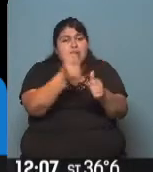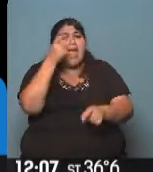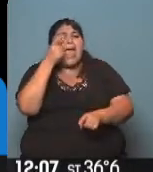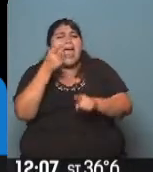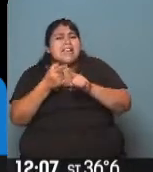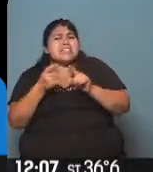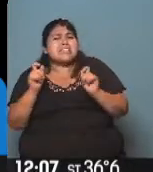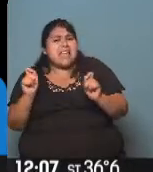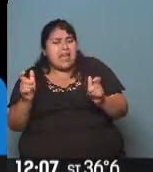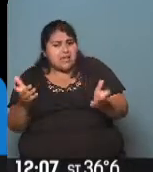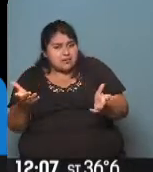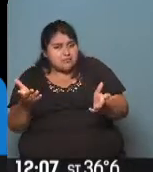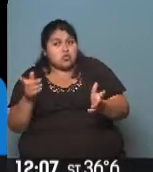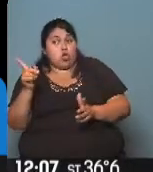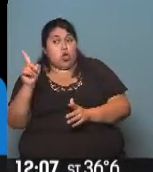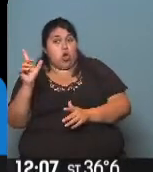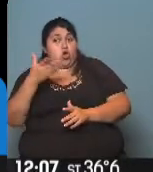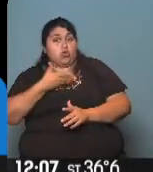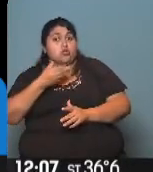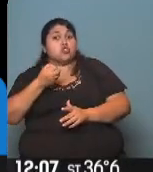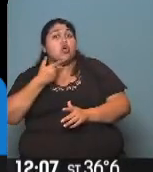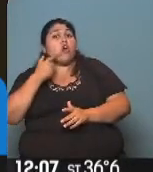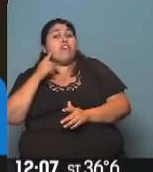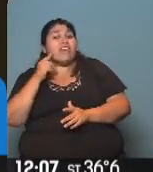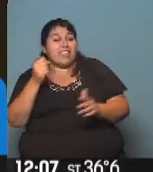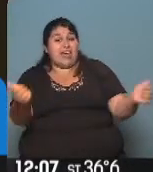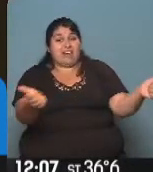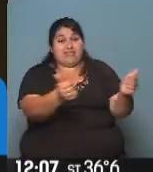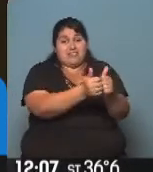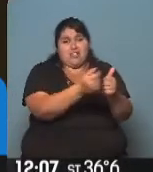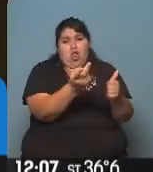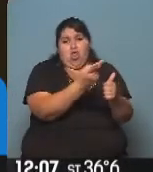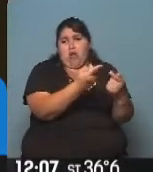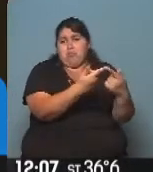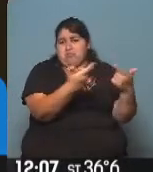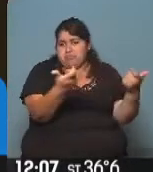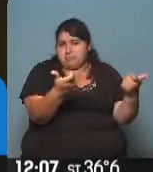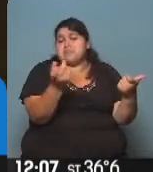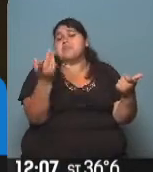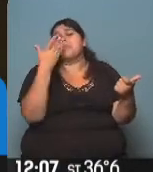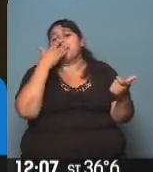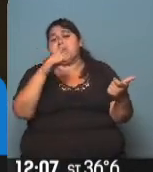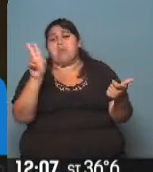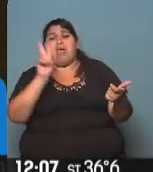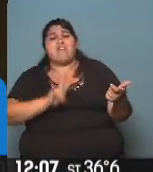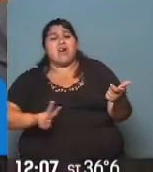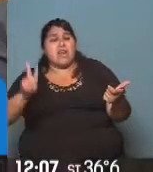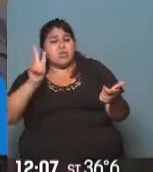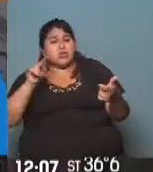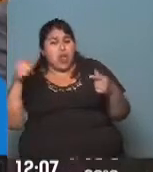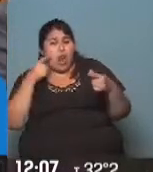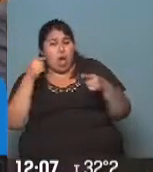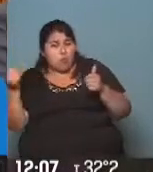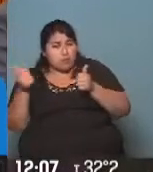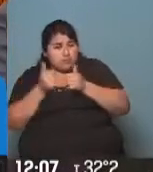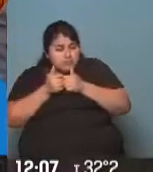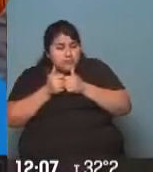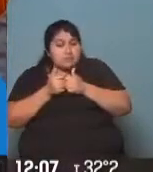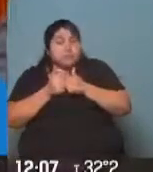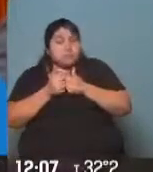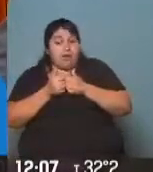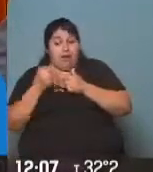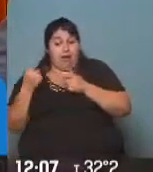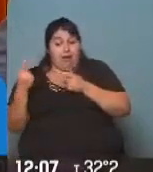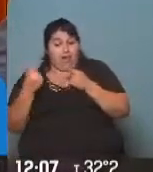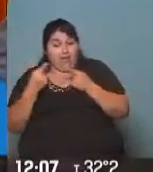ella primero salía con bryant se había peleado con bryant y empezó a salir con nelson con el venezolano se pelea con el